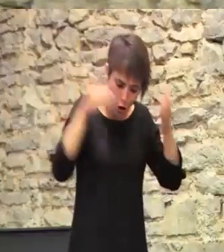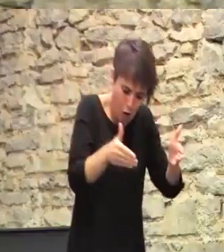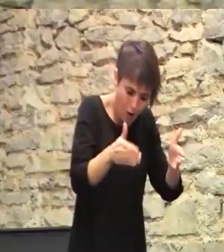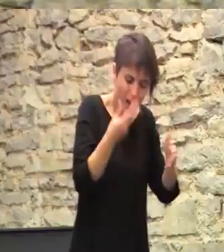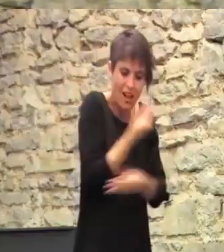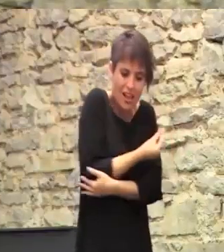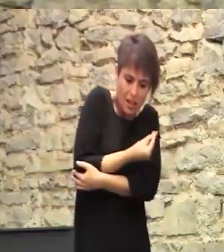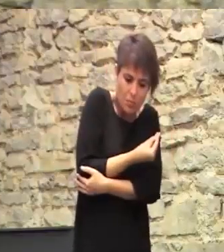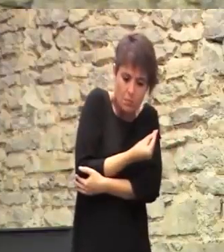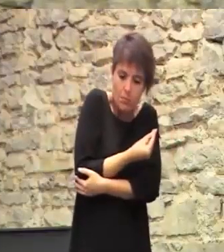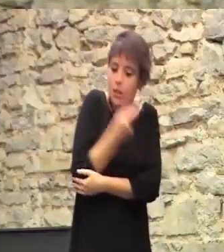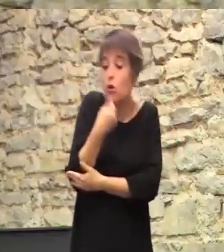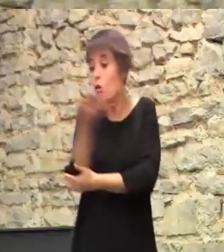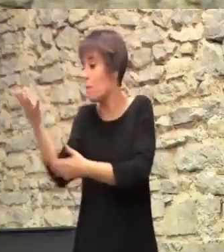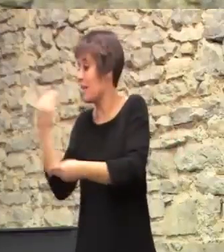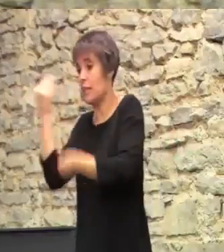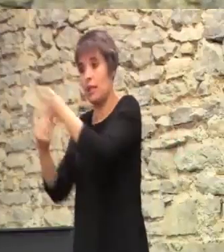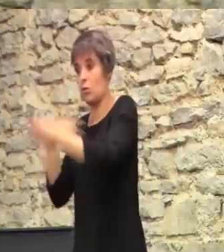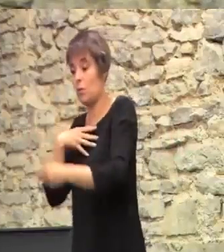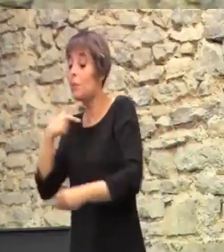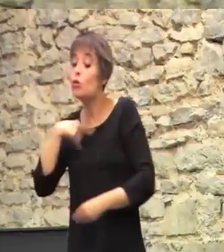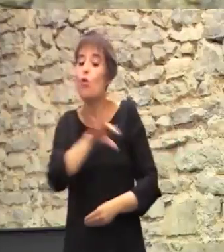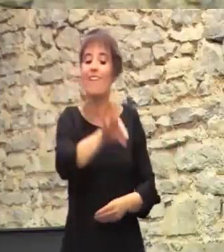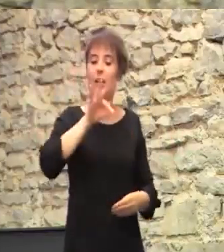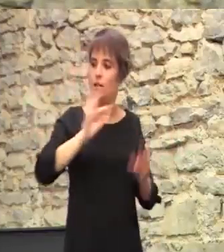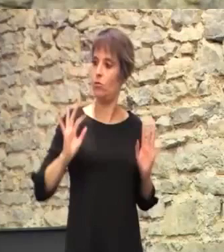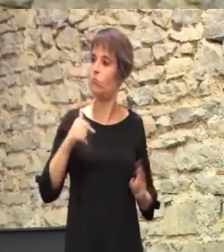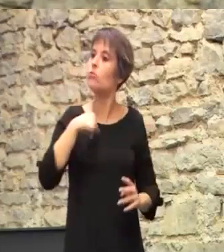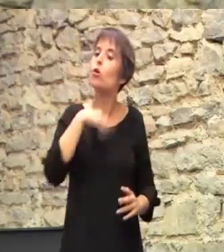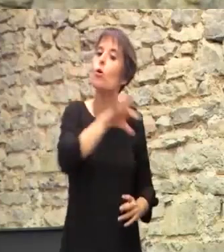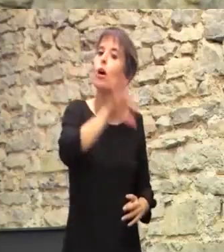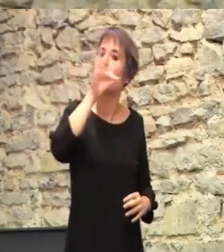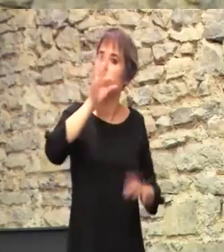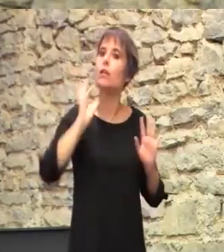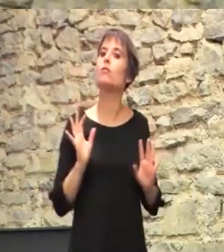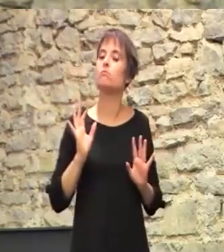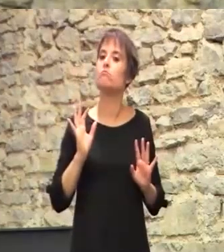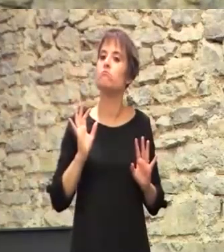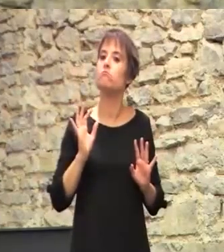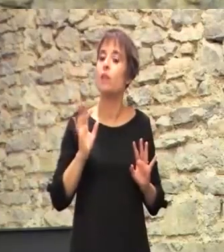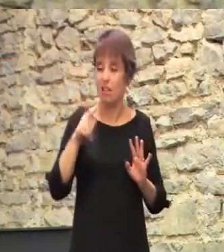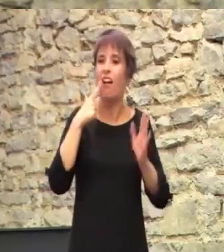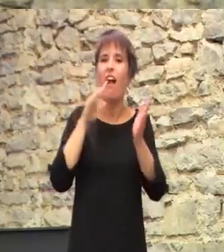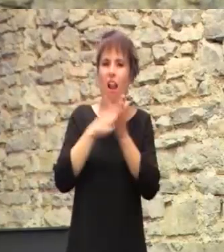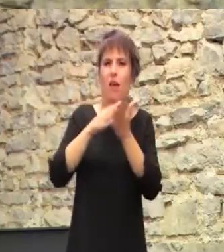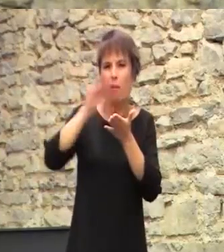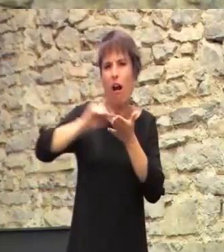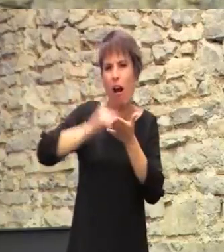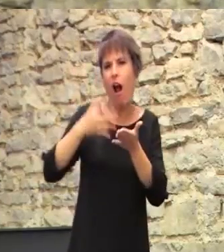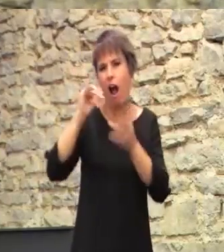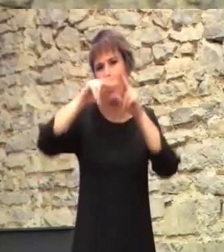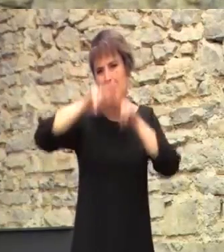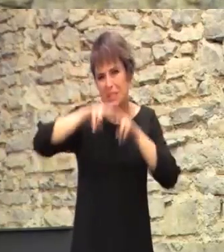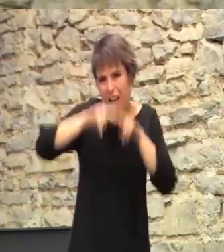pero yo elijo y aquí viene el tema de yo elijo ese es una hay libros escritos sobre esto hay